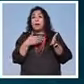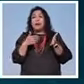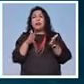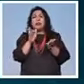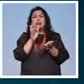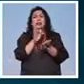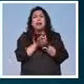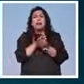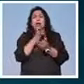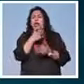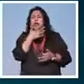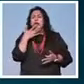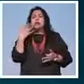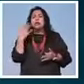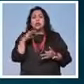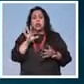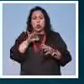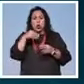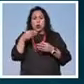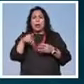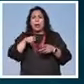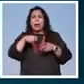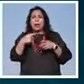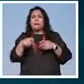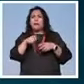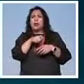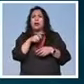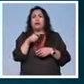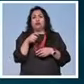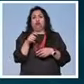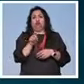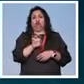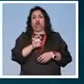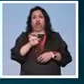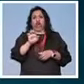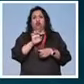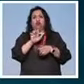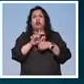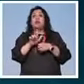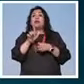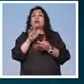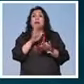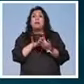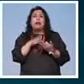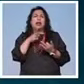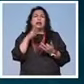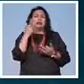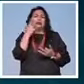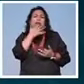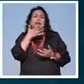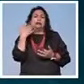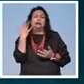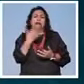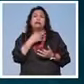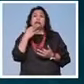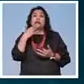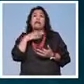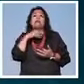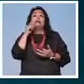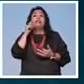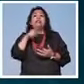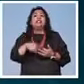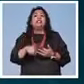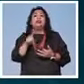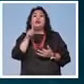tamales en hoja de plátano, gourmets, todos estos tamales, de champiñones y otras cosas deliciosas, con un ponche